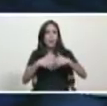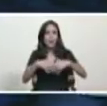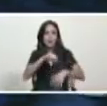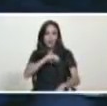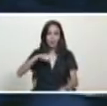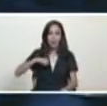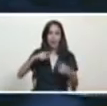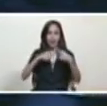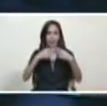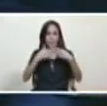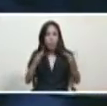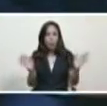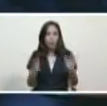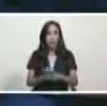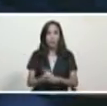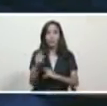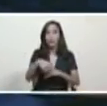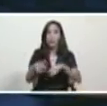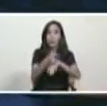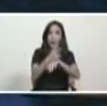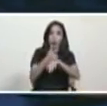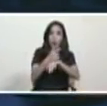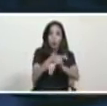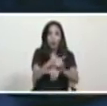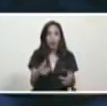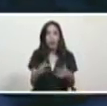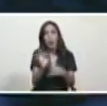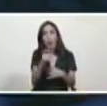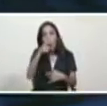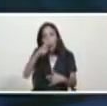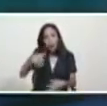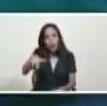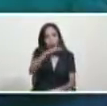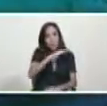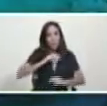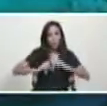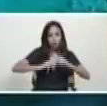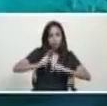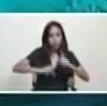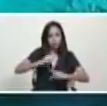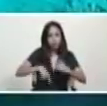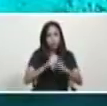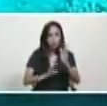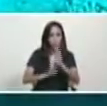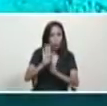las regiones que producen desde su identidad más